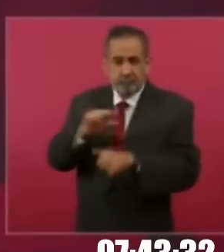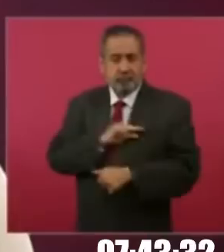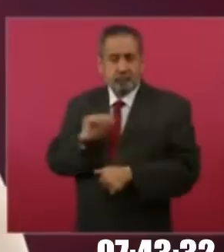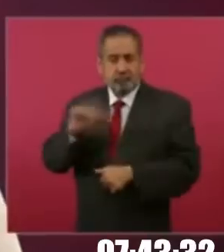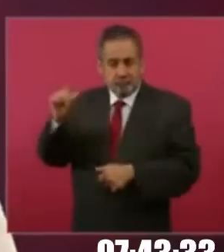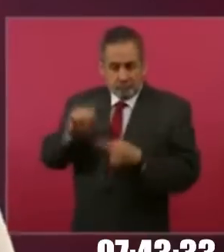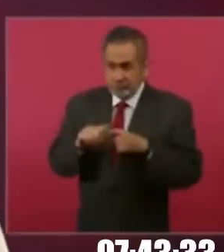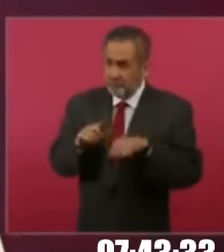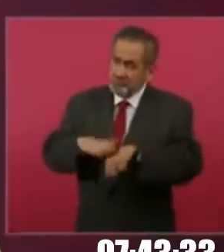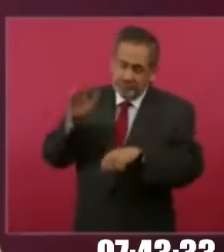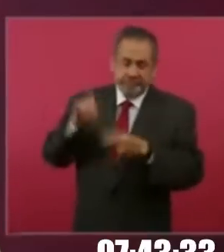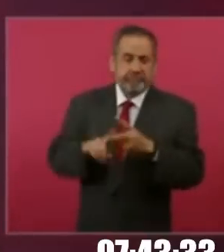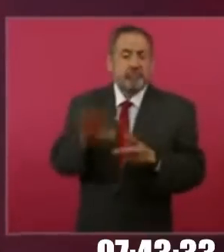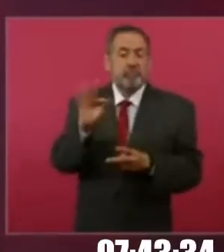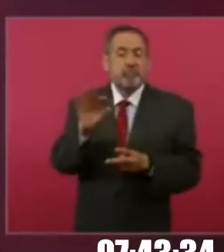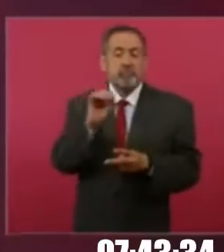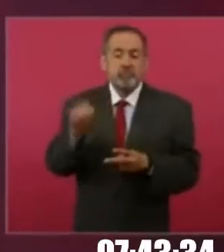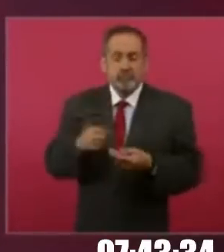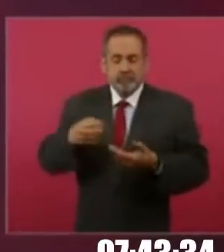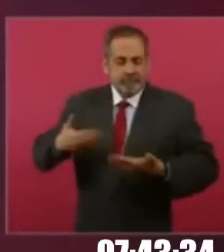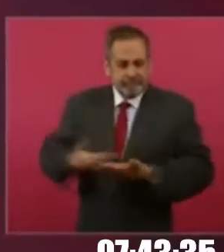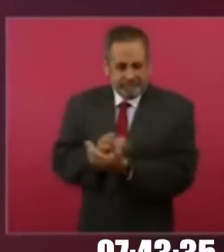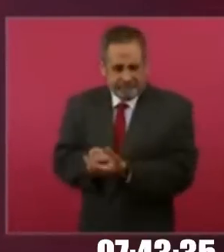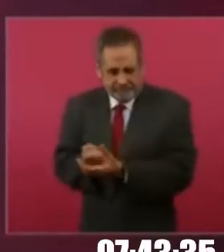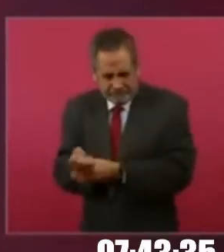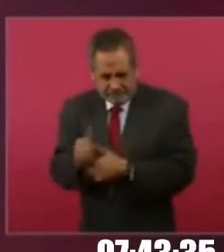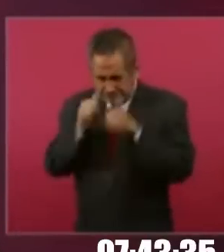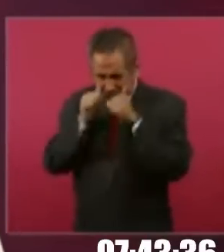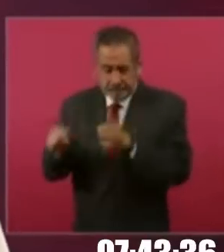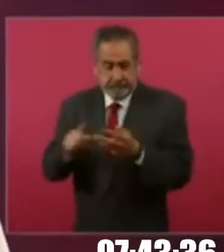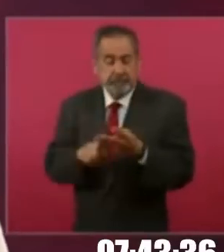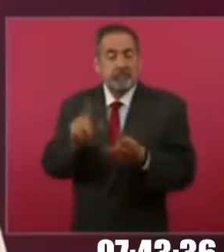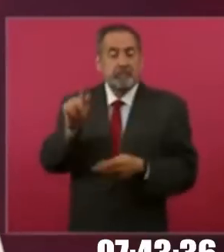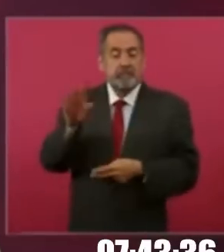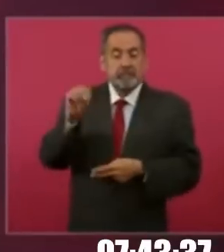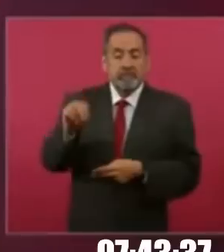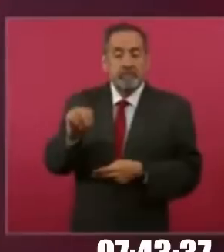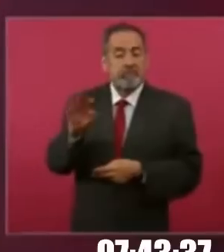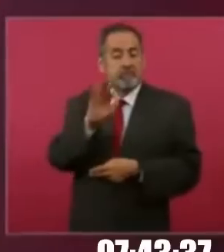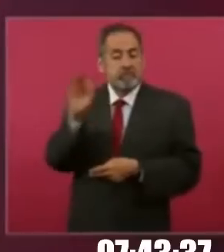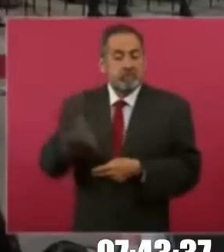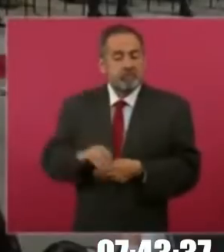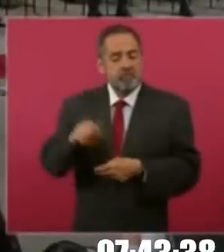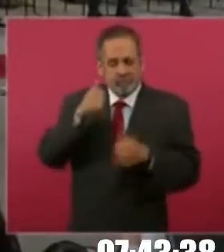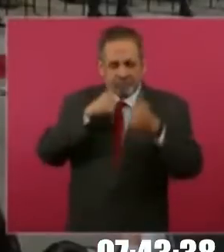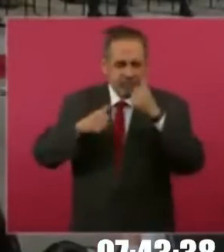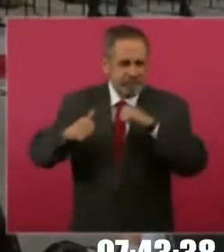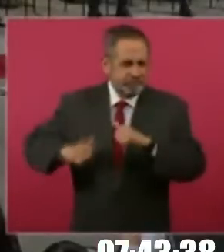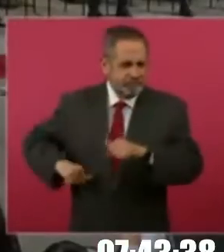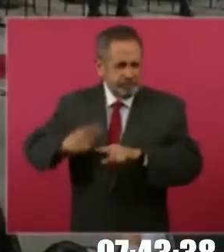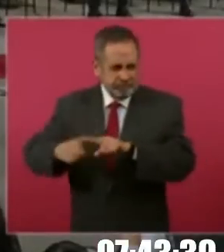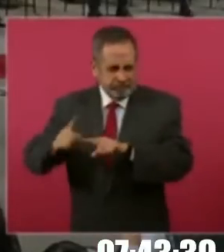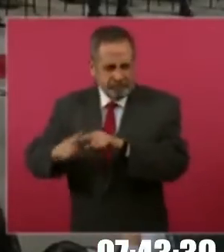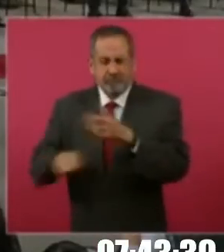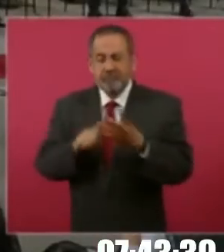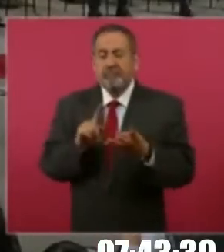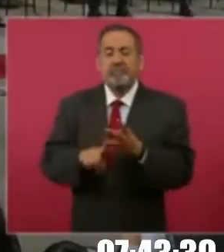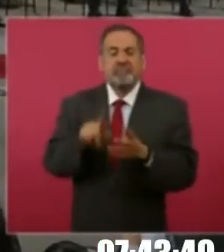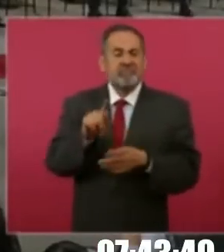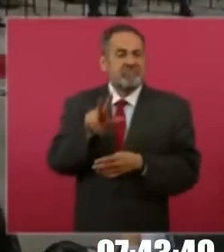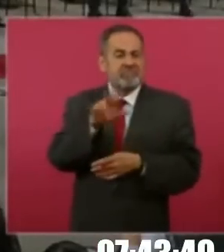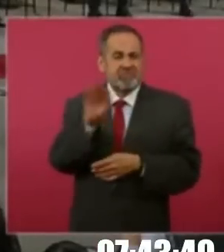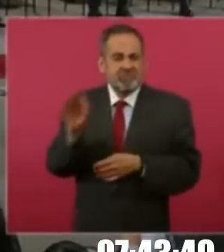40% los partos atendidos 79% la cirugías realizadas y 78% la cantidad de